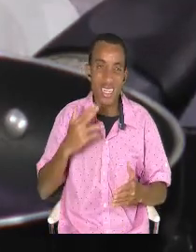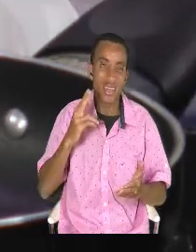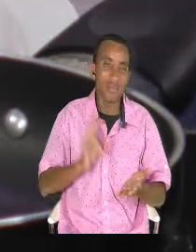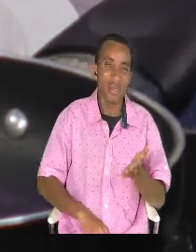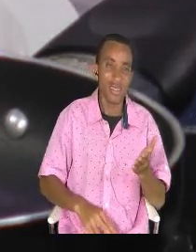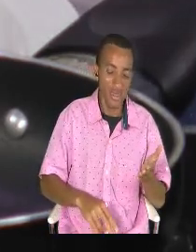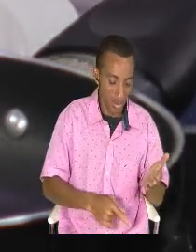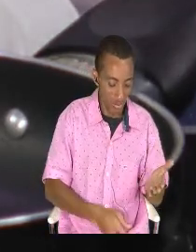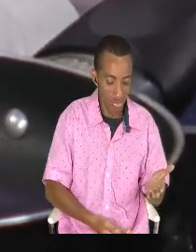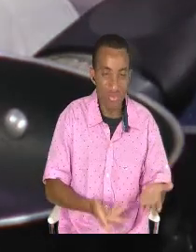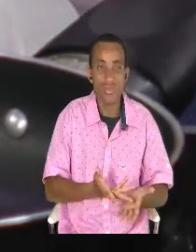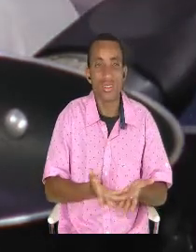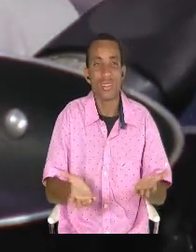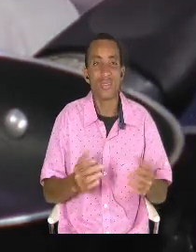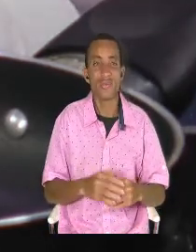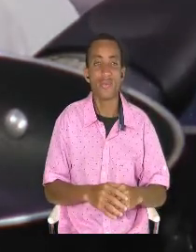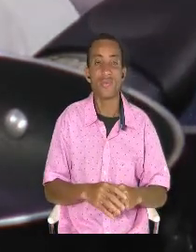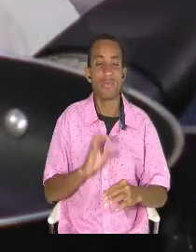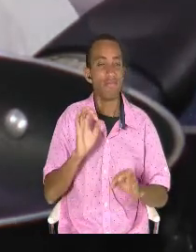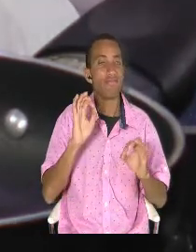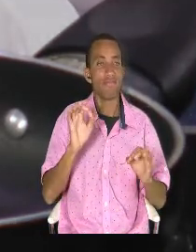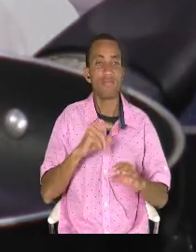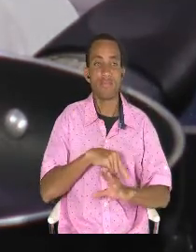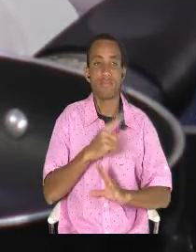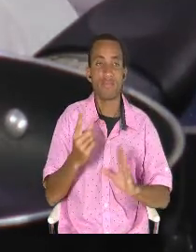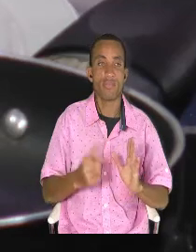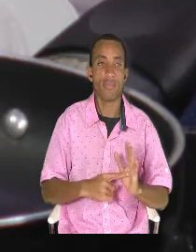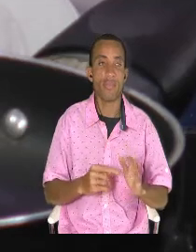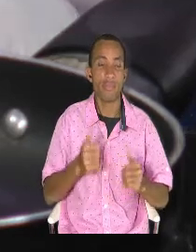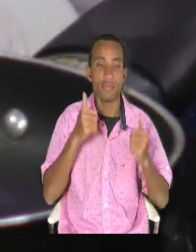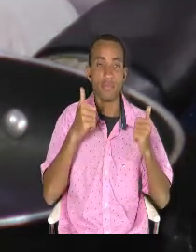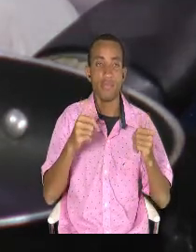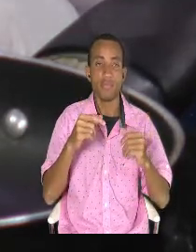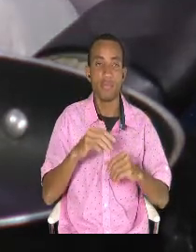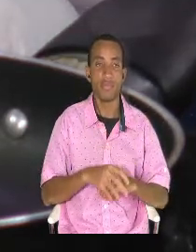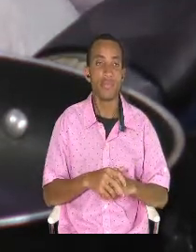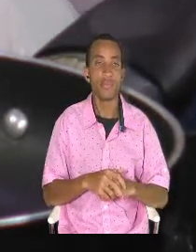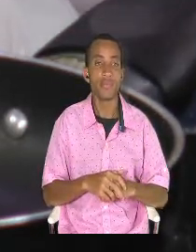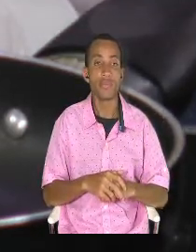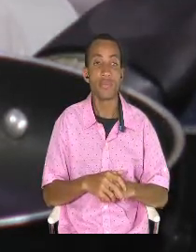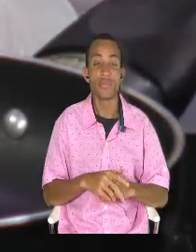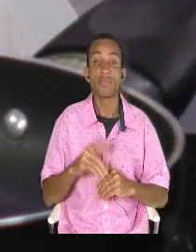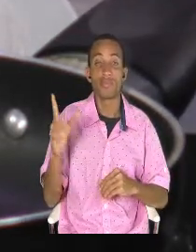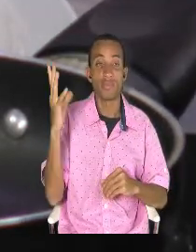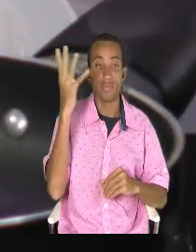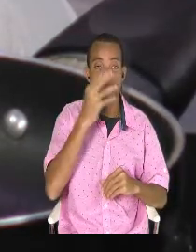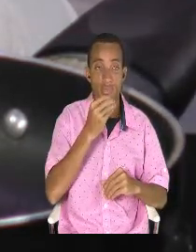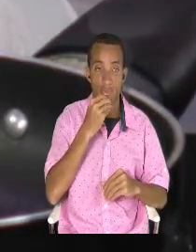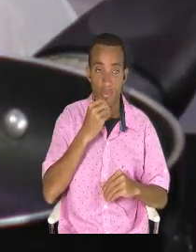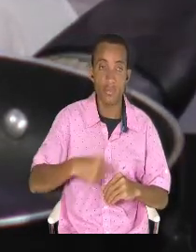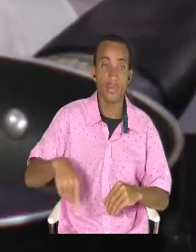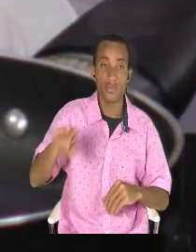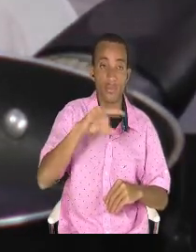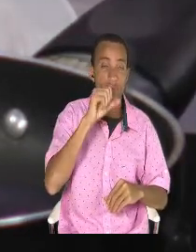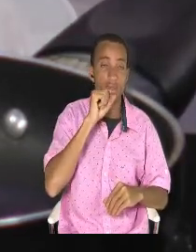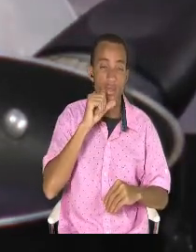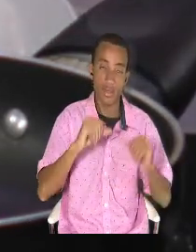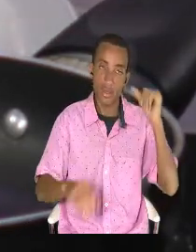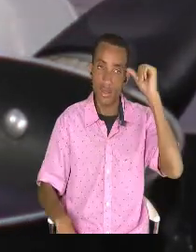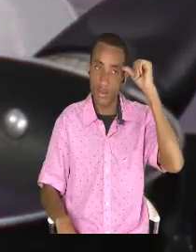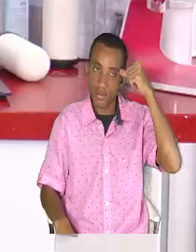ya con un acabado perfecto, excelente. Ah, bueno, listo. Bueno, y gente bonita Barranca, les recuerdo nuevamente